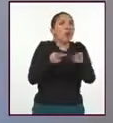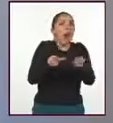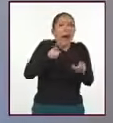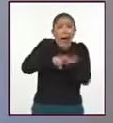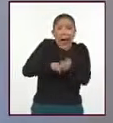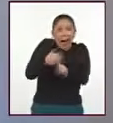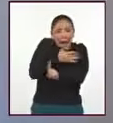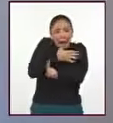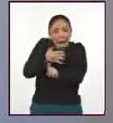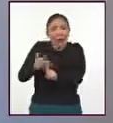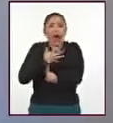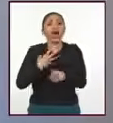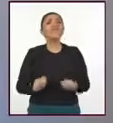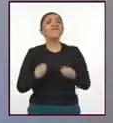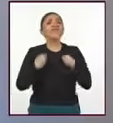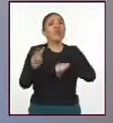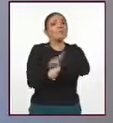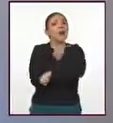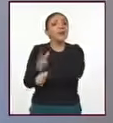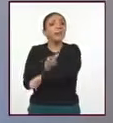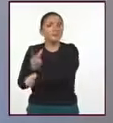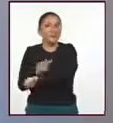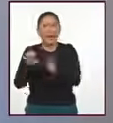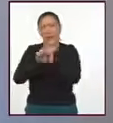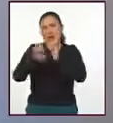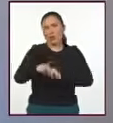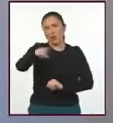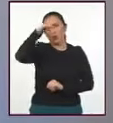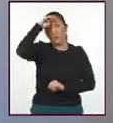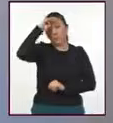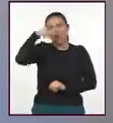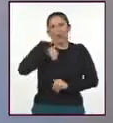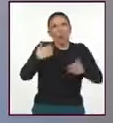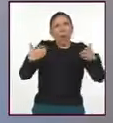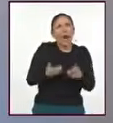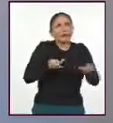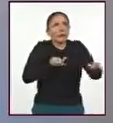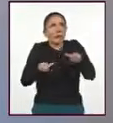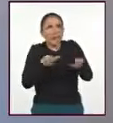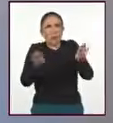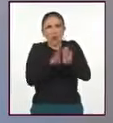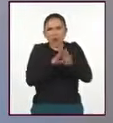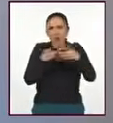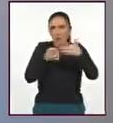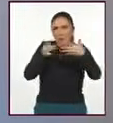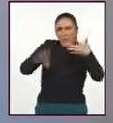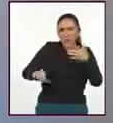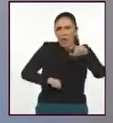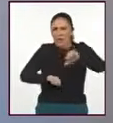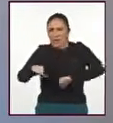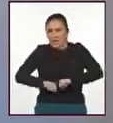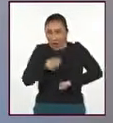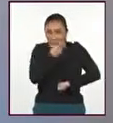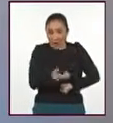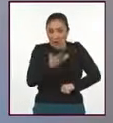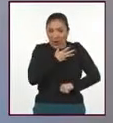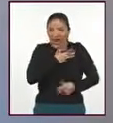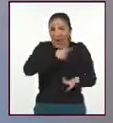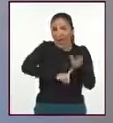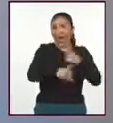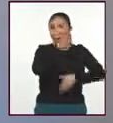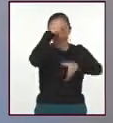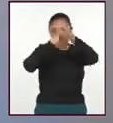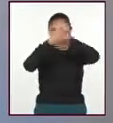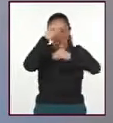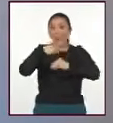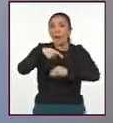que realmente uno piensa que en la planeación o en las actividades pedagógicas es que se está aprendiendo. Sin embargo, es en todo